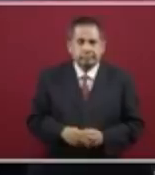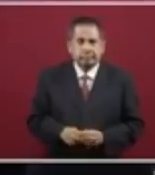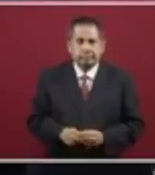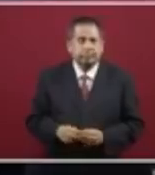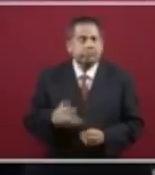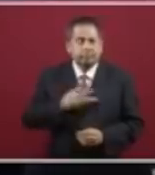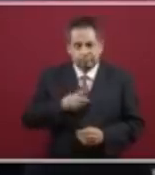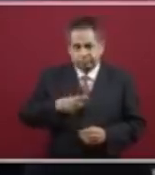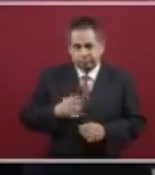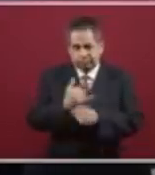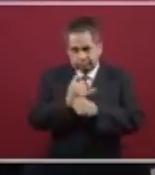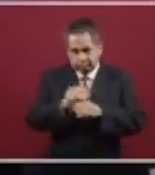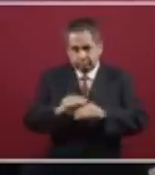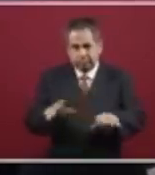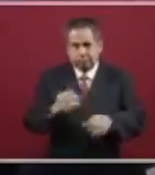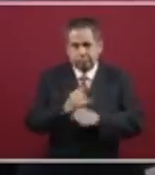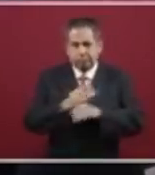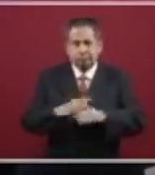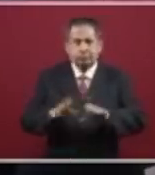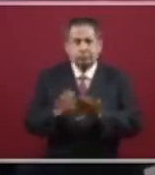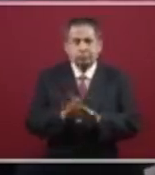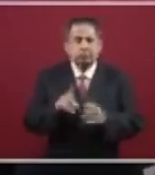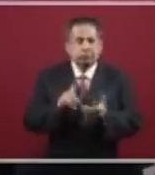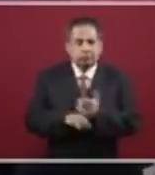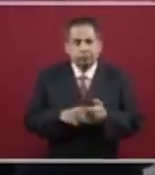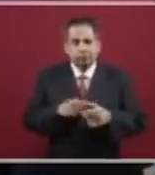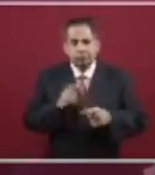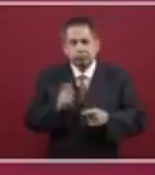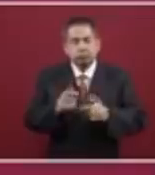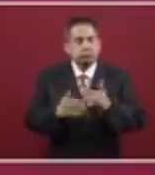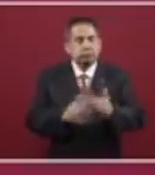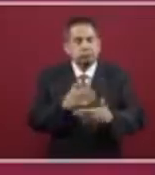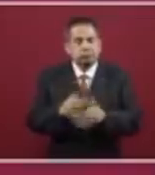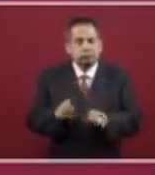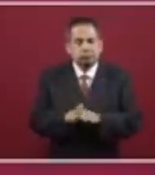Tenemos que informar cómo va el ejercicio